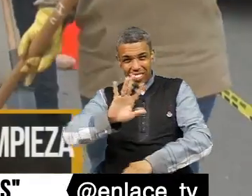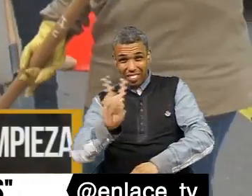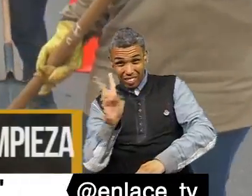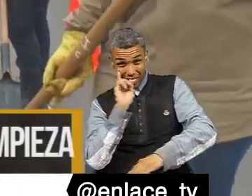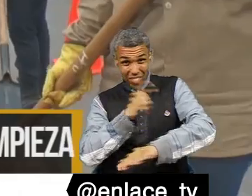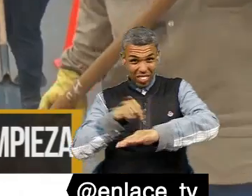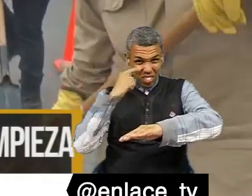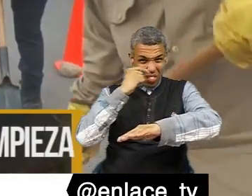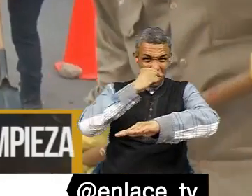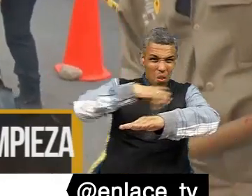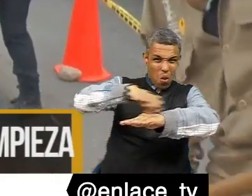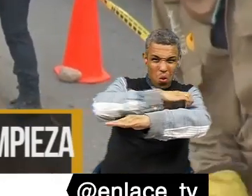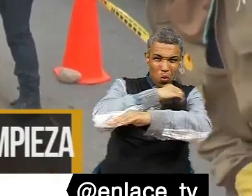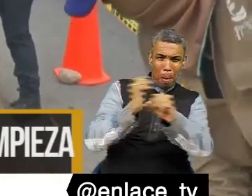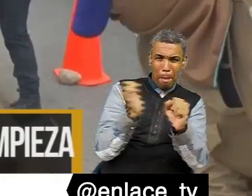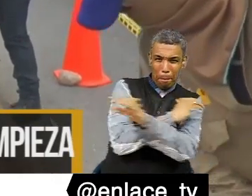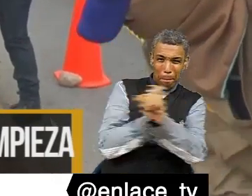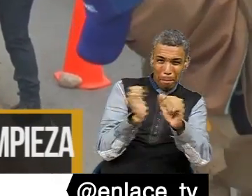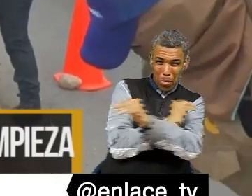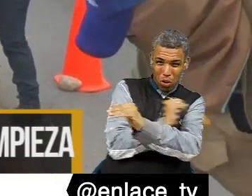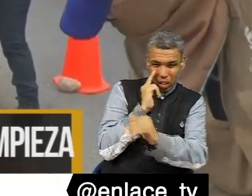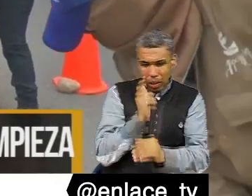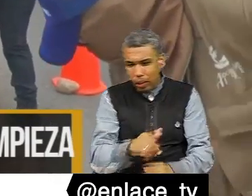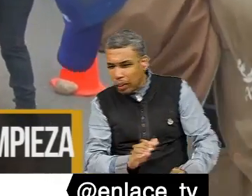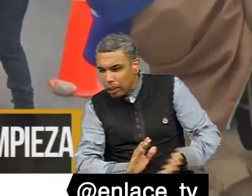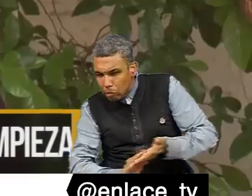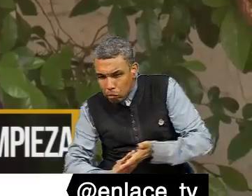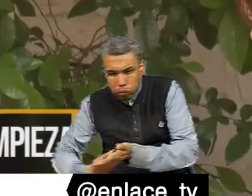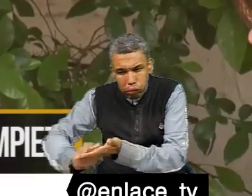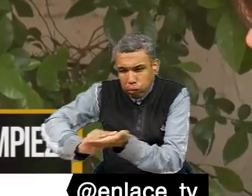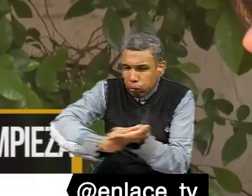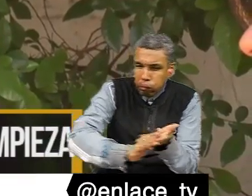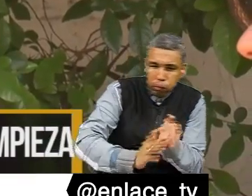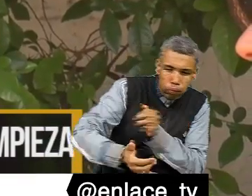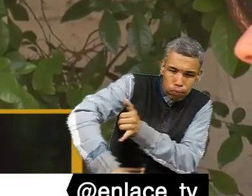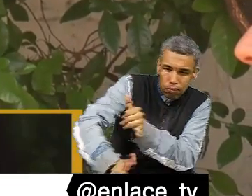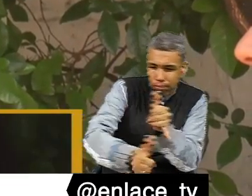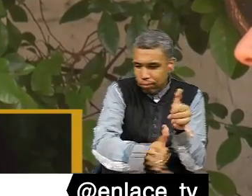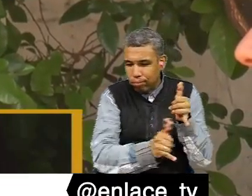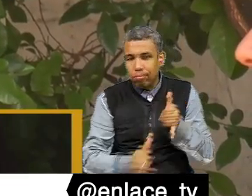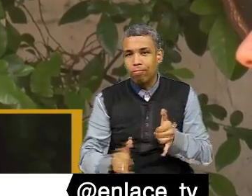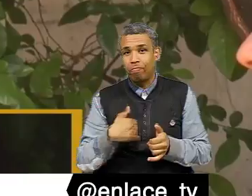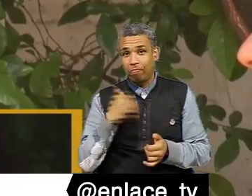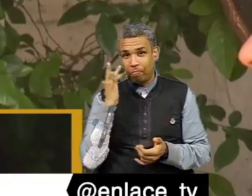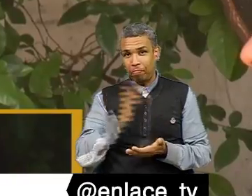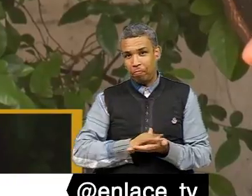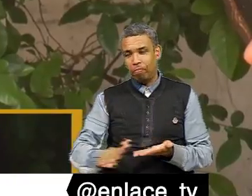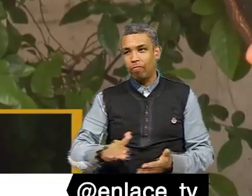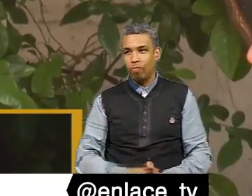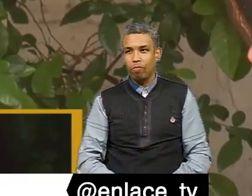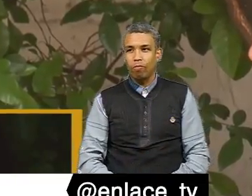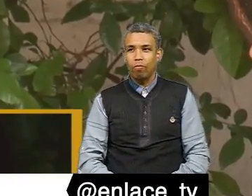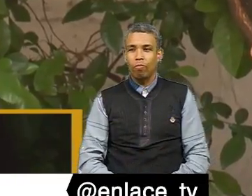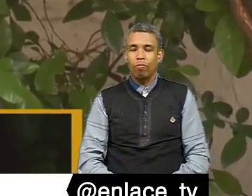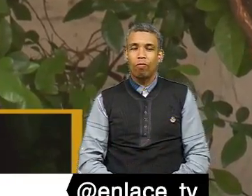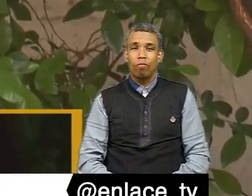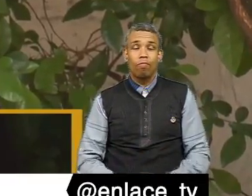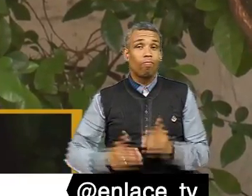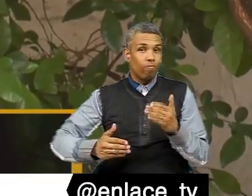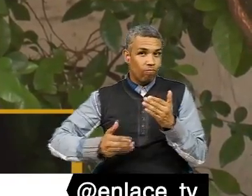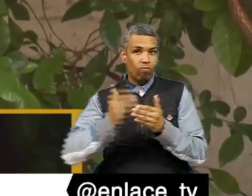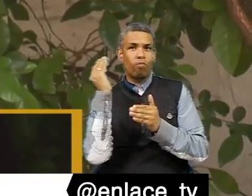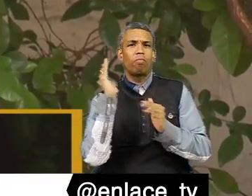comenzó para ofrecer a propios y visitantes un mejor aspecto de la ciudad. Es así que se ha dado inicio a la recuperación de